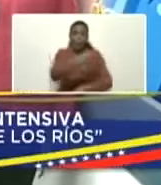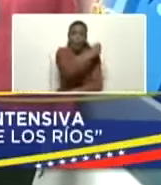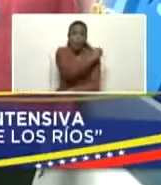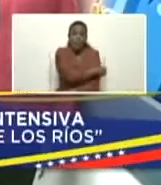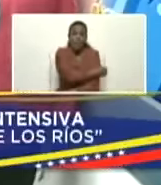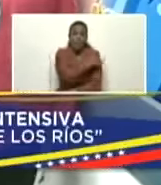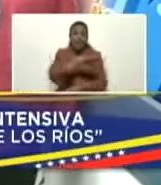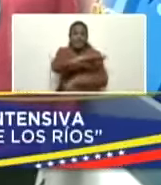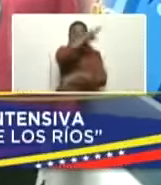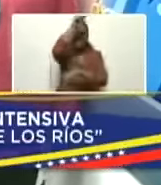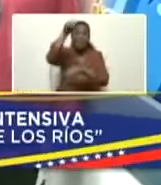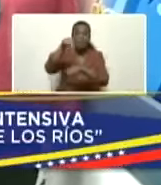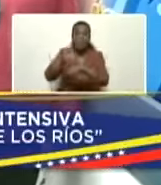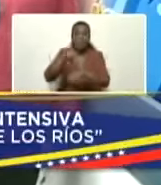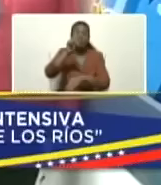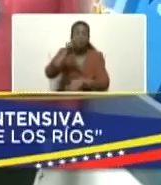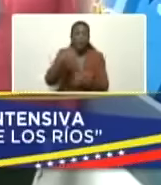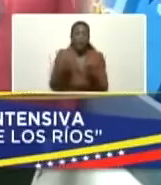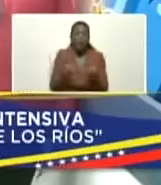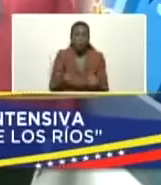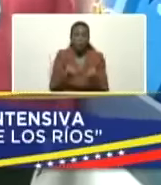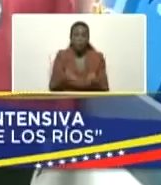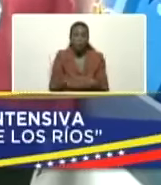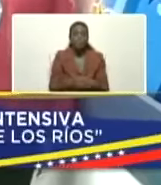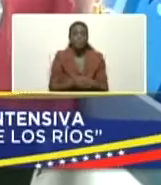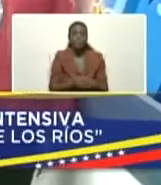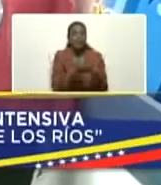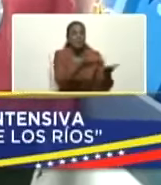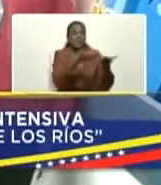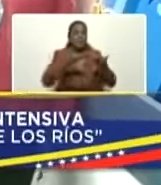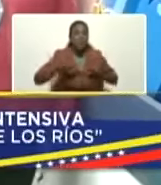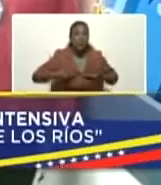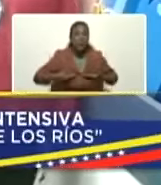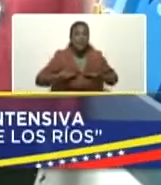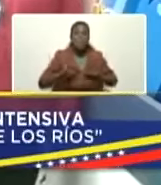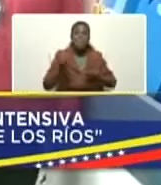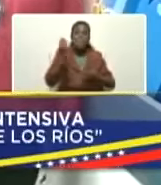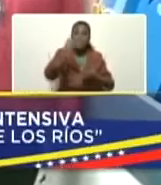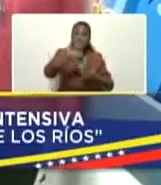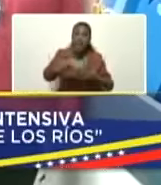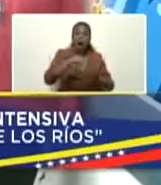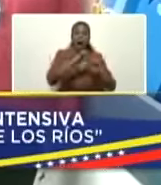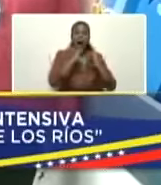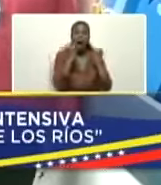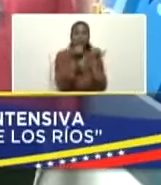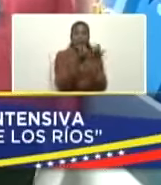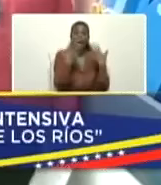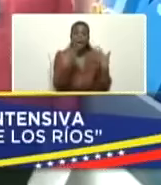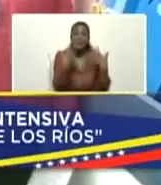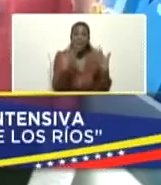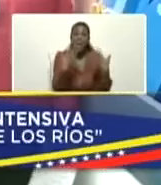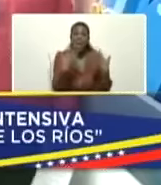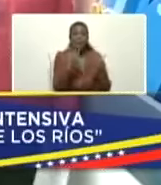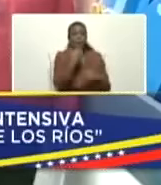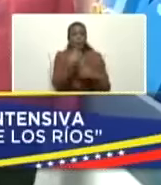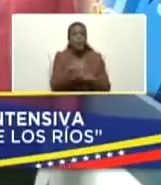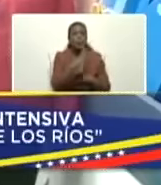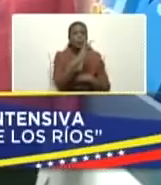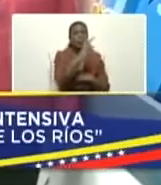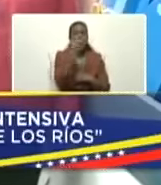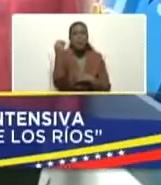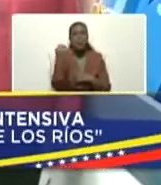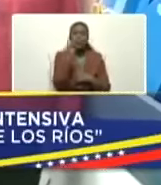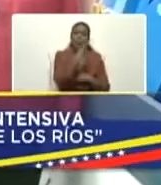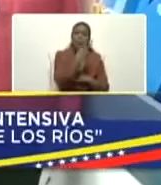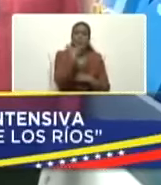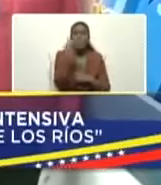referencia nacional. Actualmente estamos recibiendo más o menos en las áreas de las emergencias de un aproximado de 200